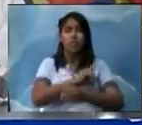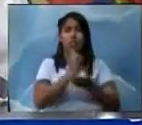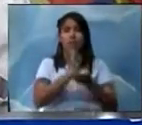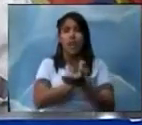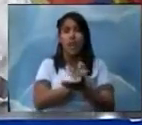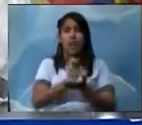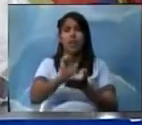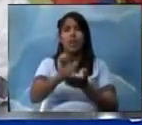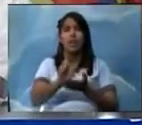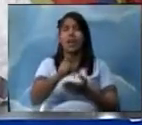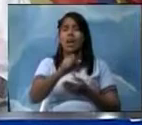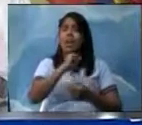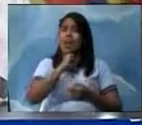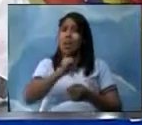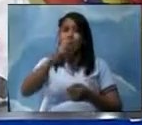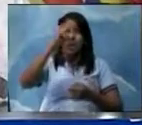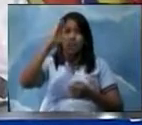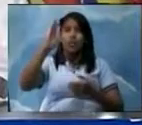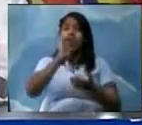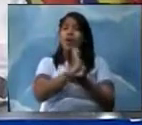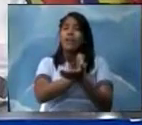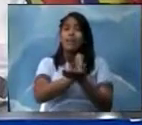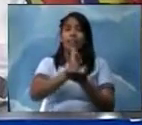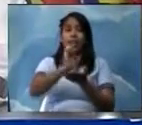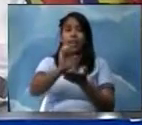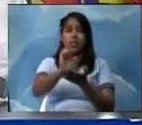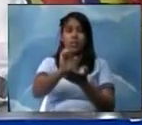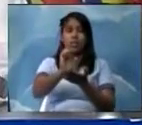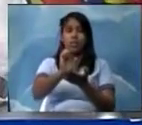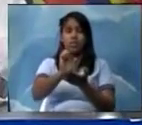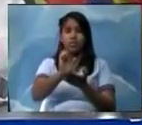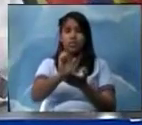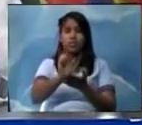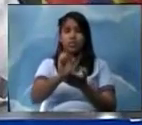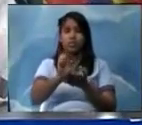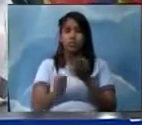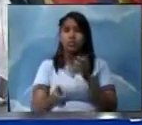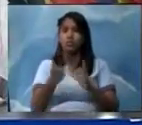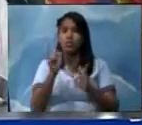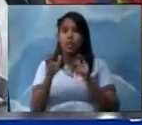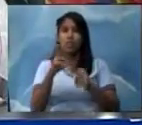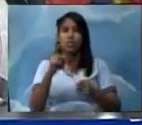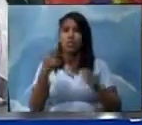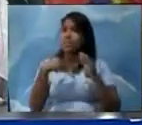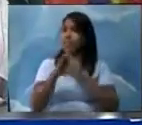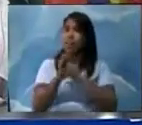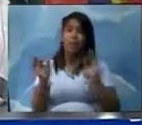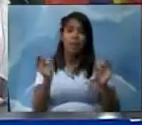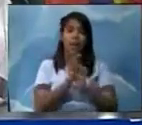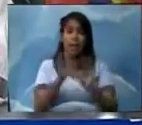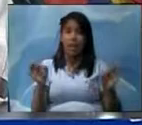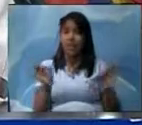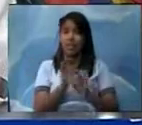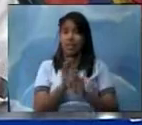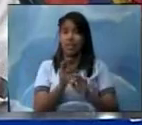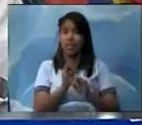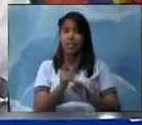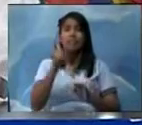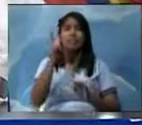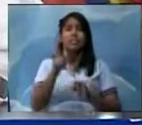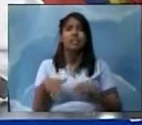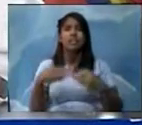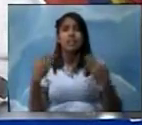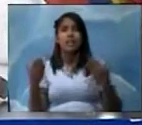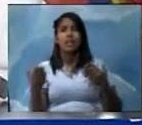eternidad es el Dios eterno a ese no se le escapa nada